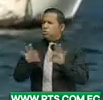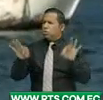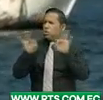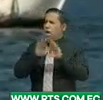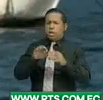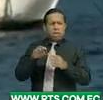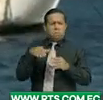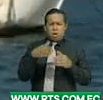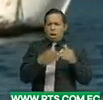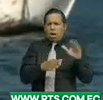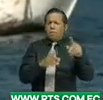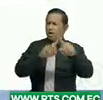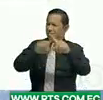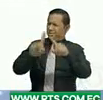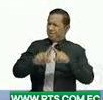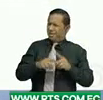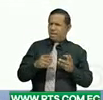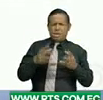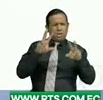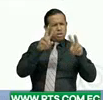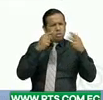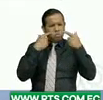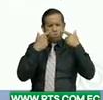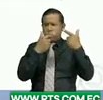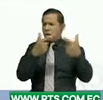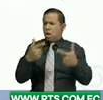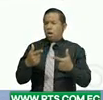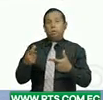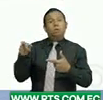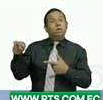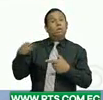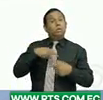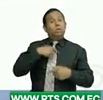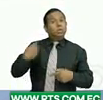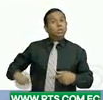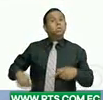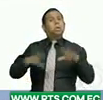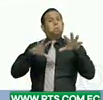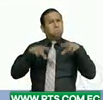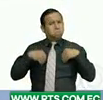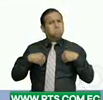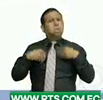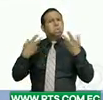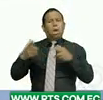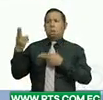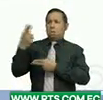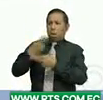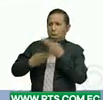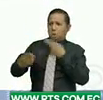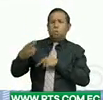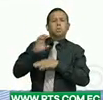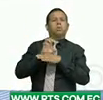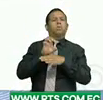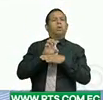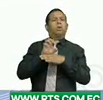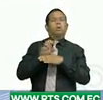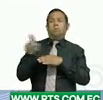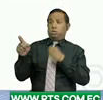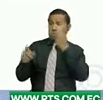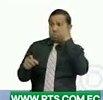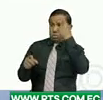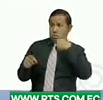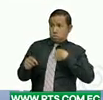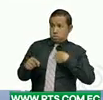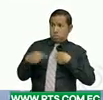uso sostenible de sus recursos. La China acepta una negociación directa con Ecuador, asegurado que comprende y respeta